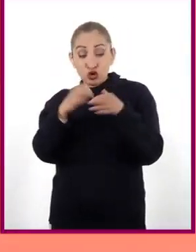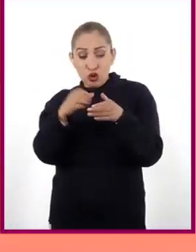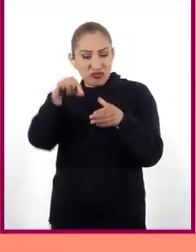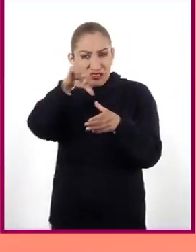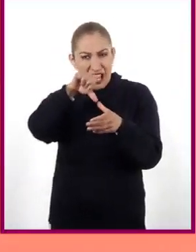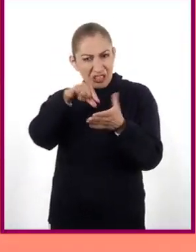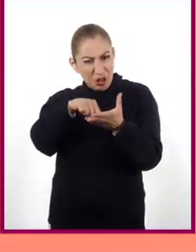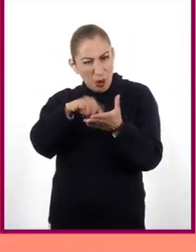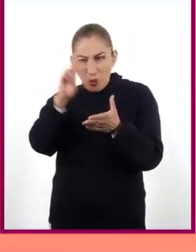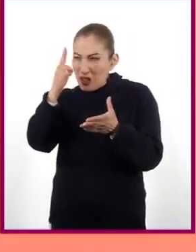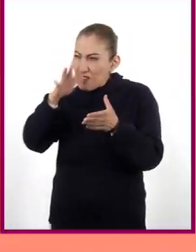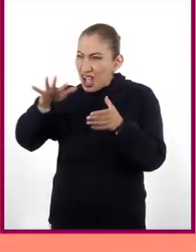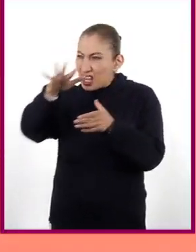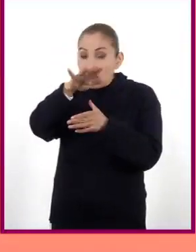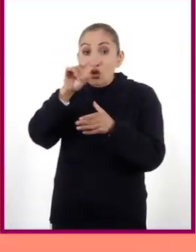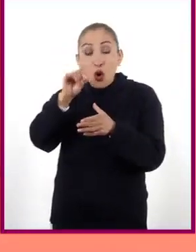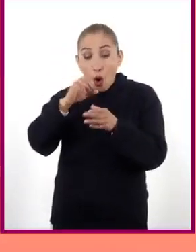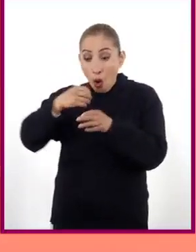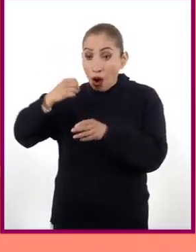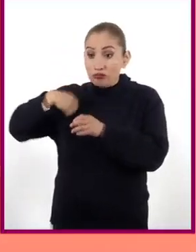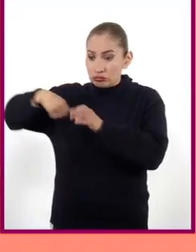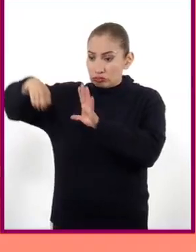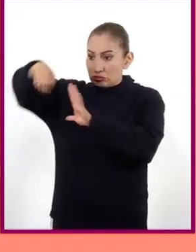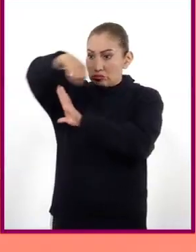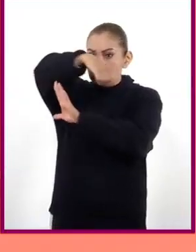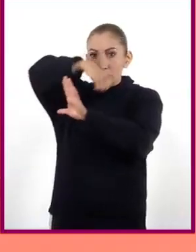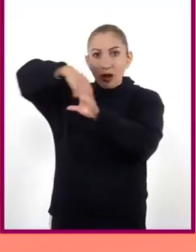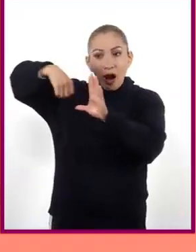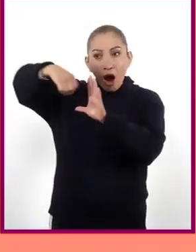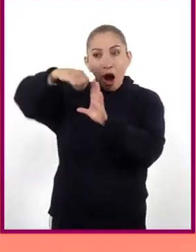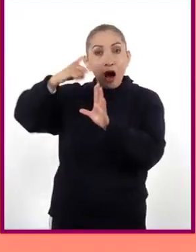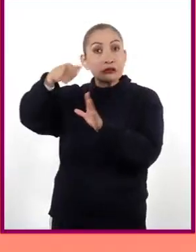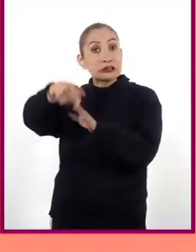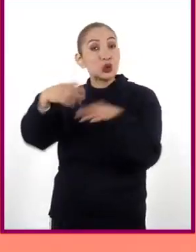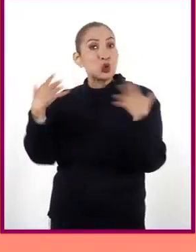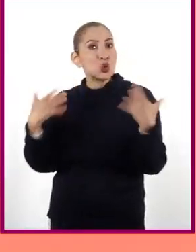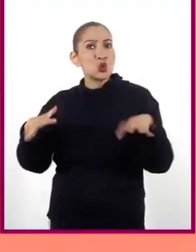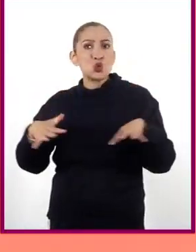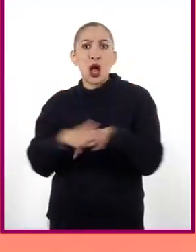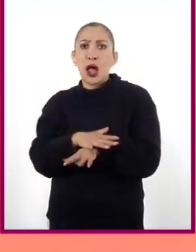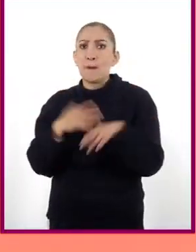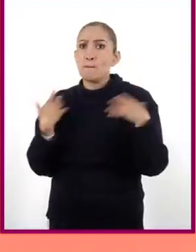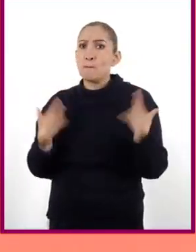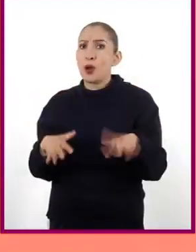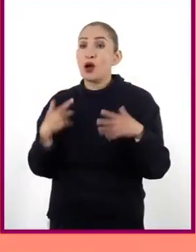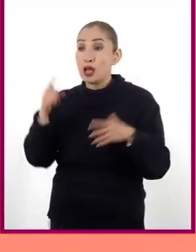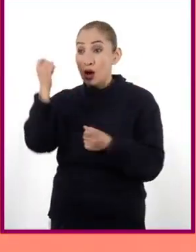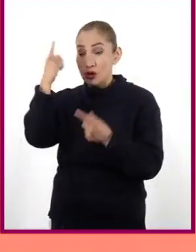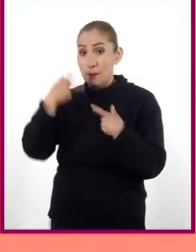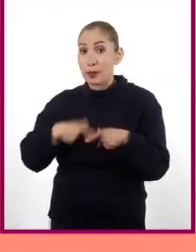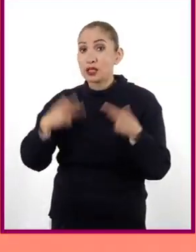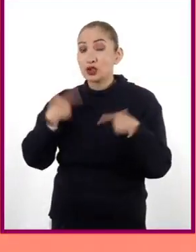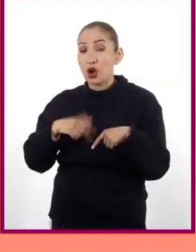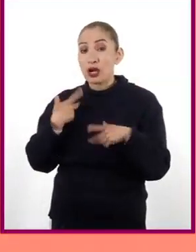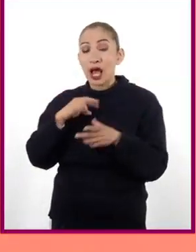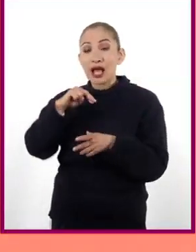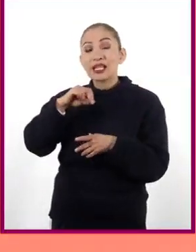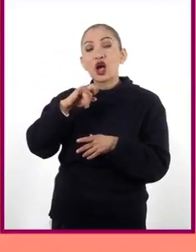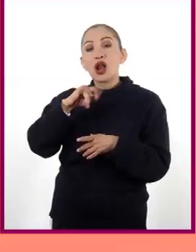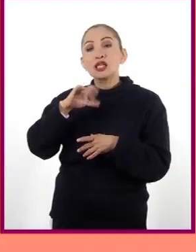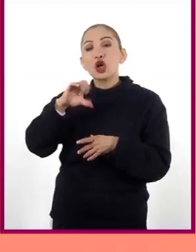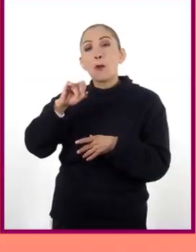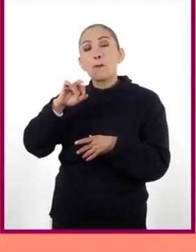el centro del universo, sino que giraba alrededor del Sol, fue un acto revolucionario. Y personas como el astrónomo